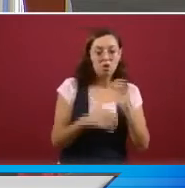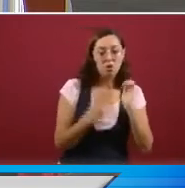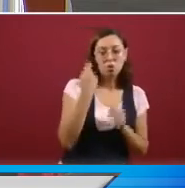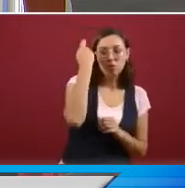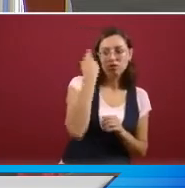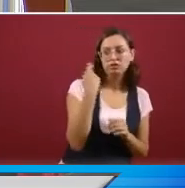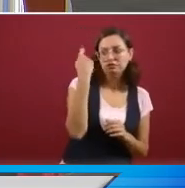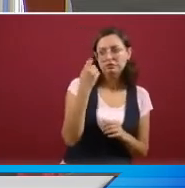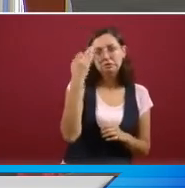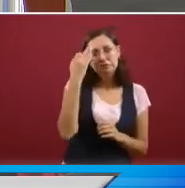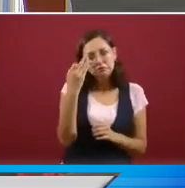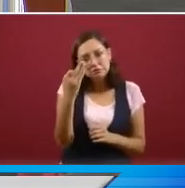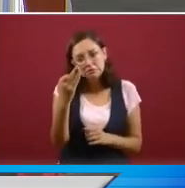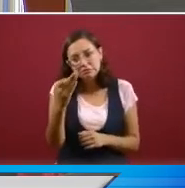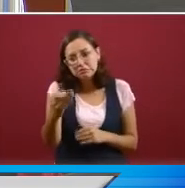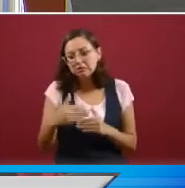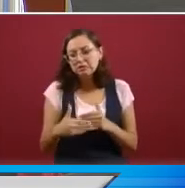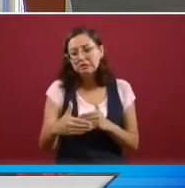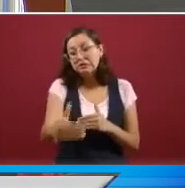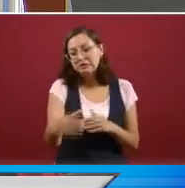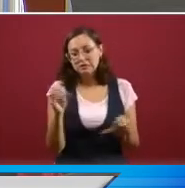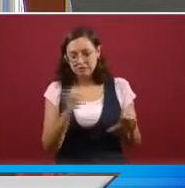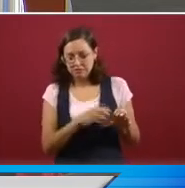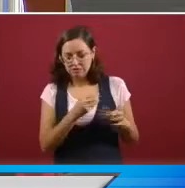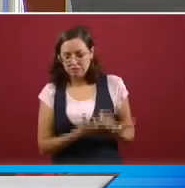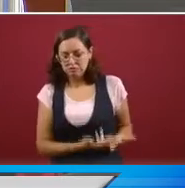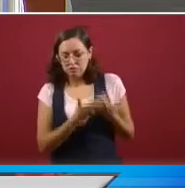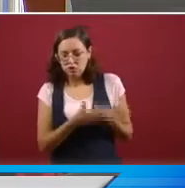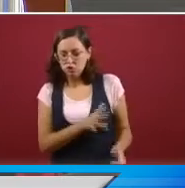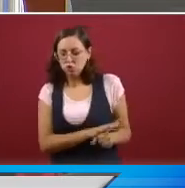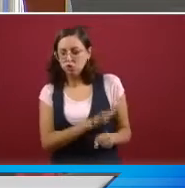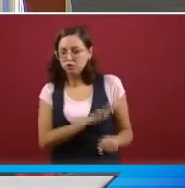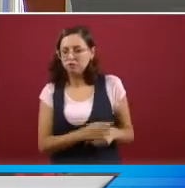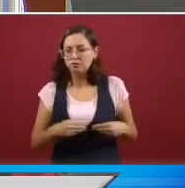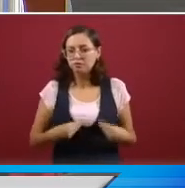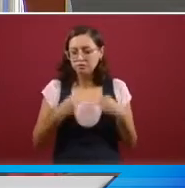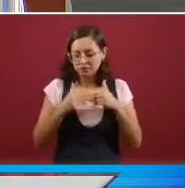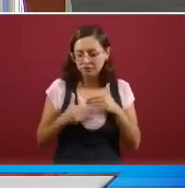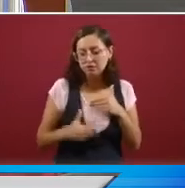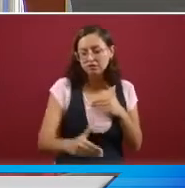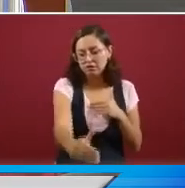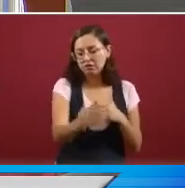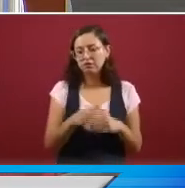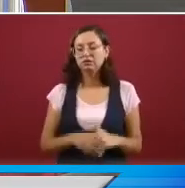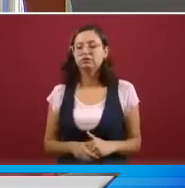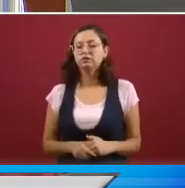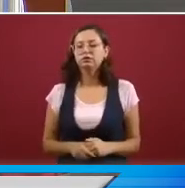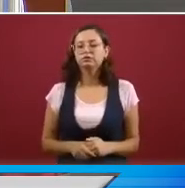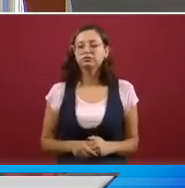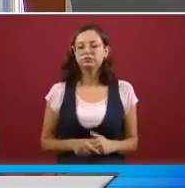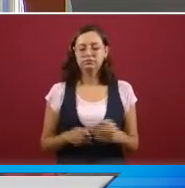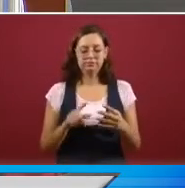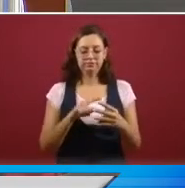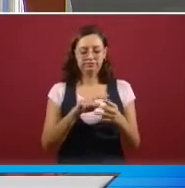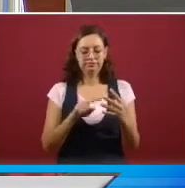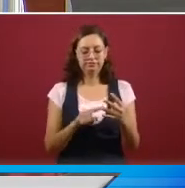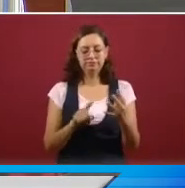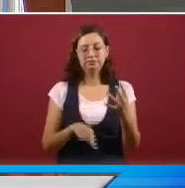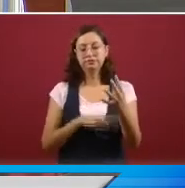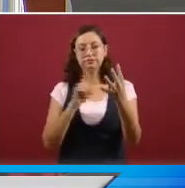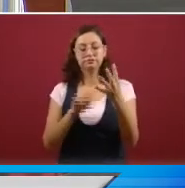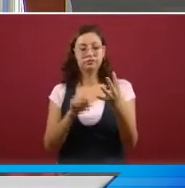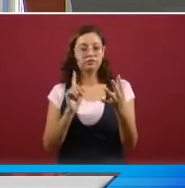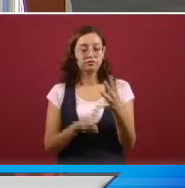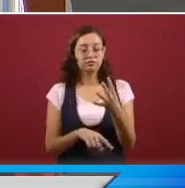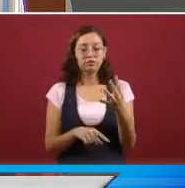trabajadores mexicanos. En los últimos años se ha convertido en la fuente de financiamiento más importante en el país y actualmente representa más del